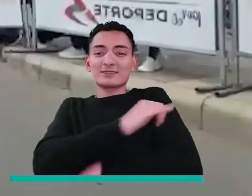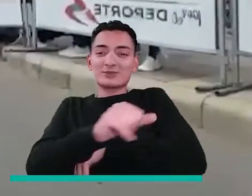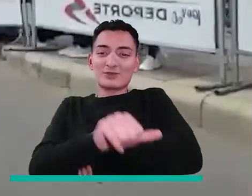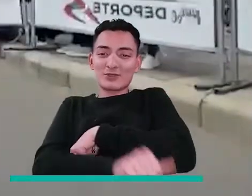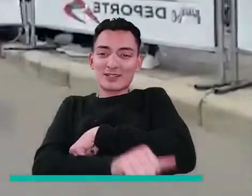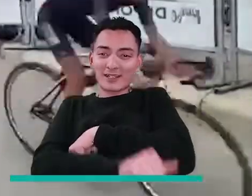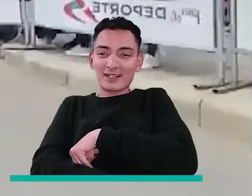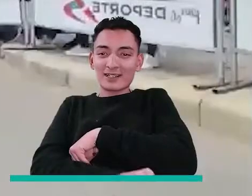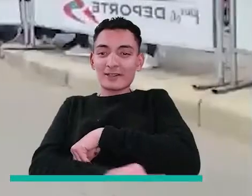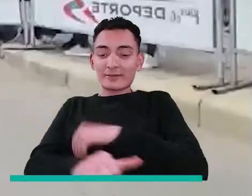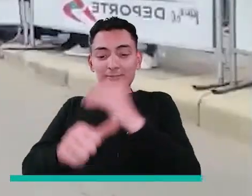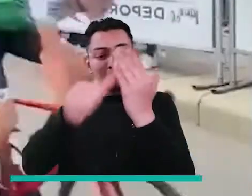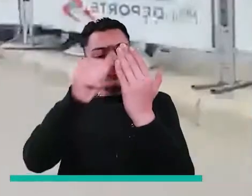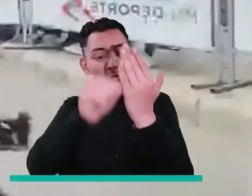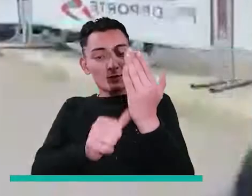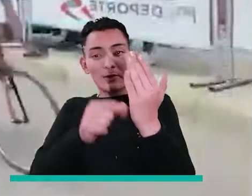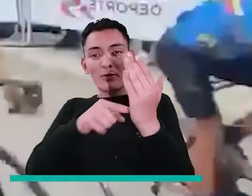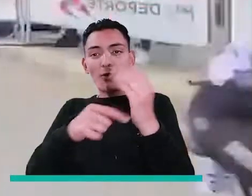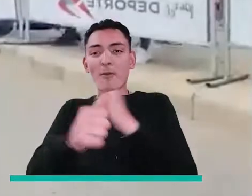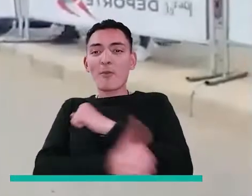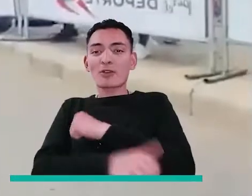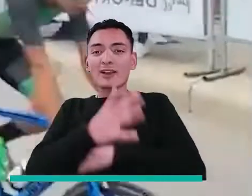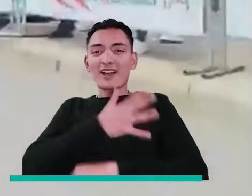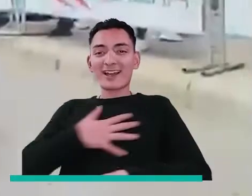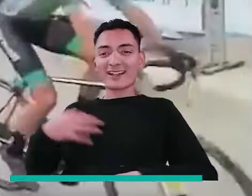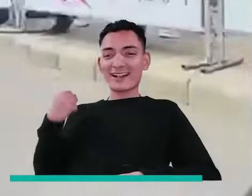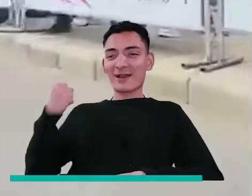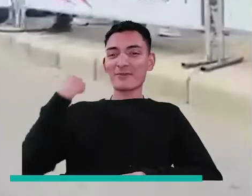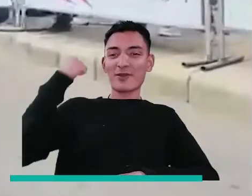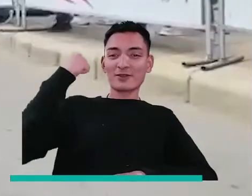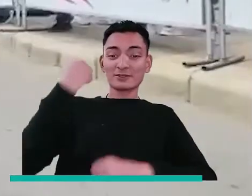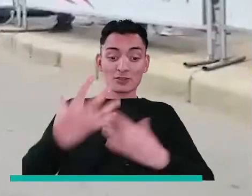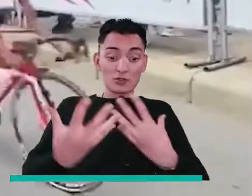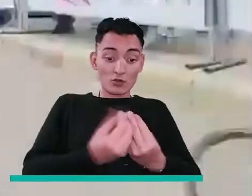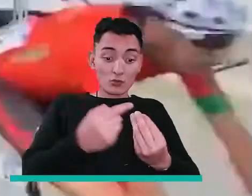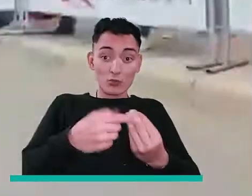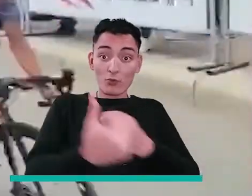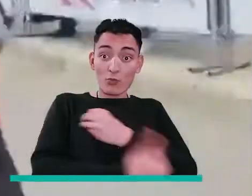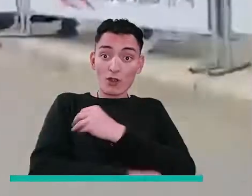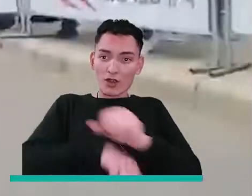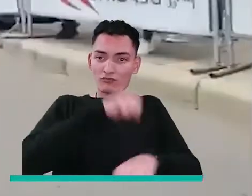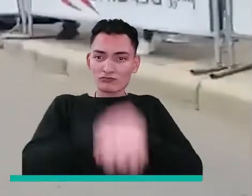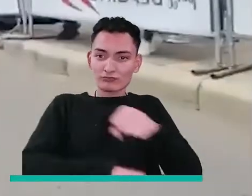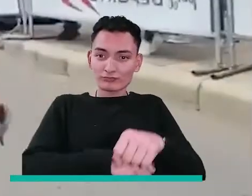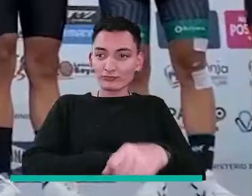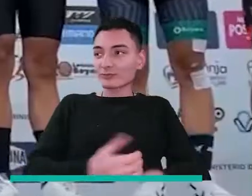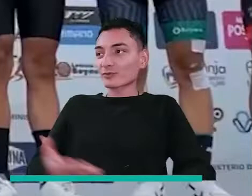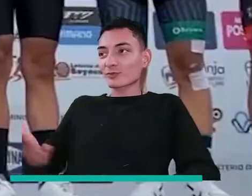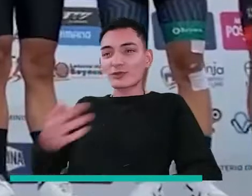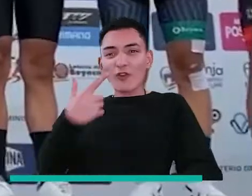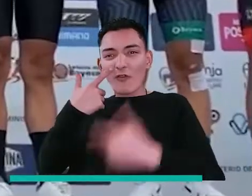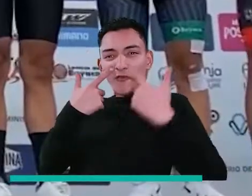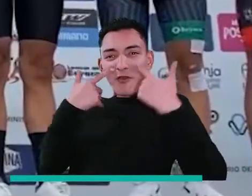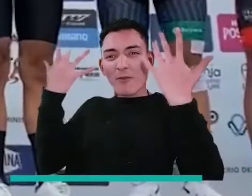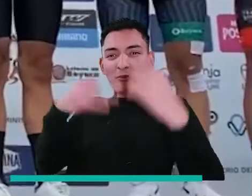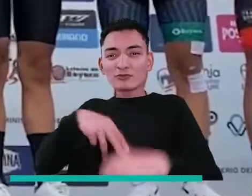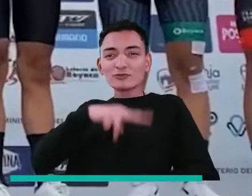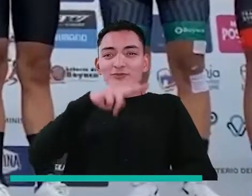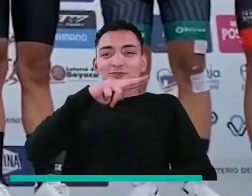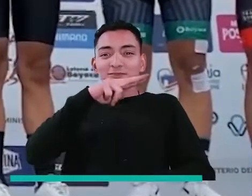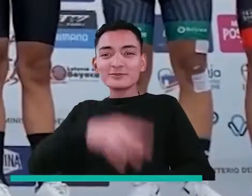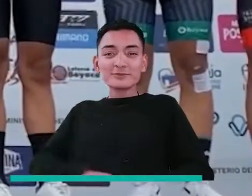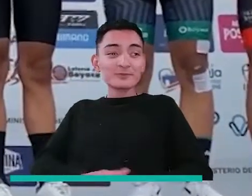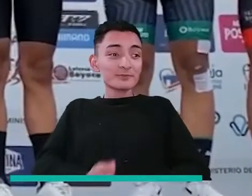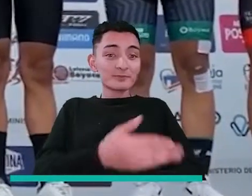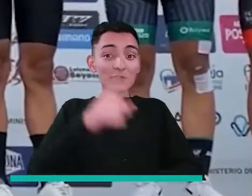Le quiero dar un agradecimiento a Indeportes Boyacá, al programa Boyacá Raza de Campeones, al Team Boyacá Avanza, al Gran Nairo